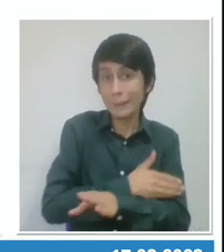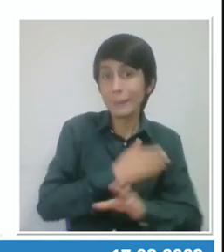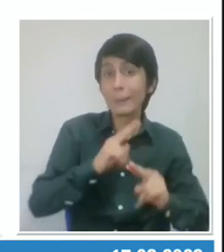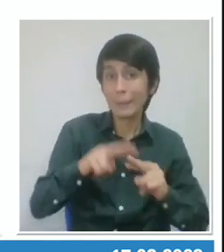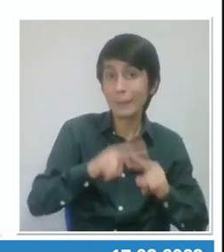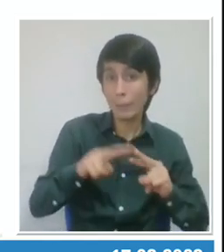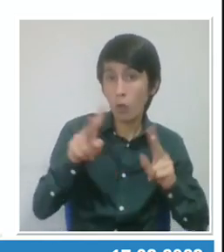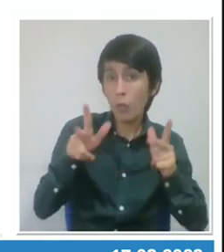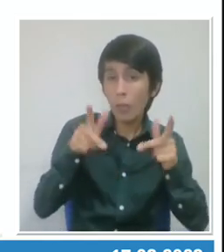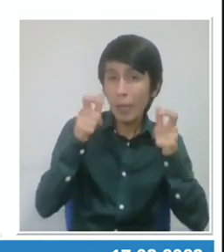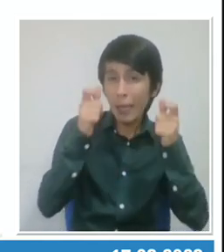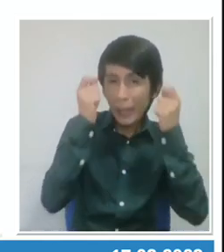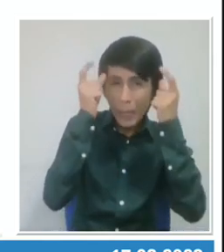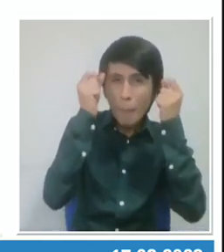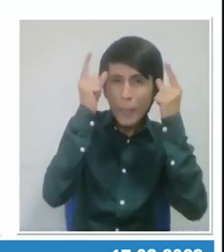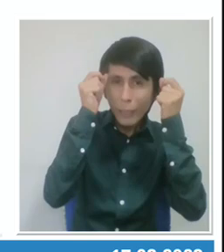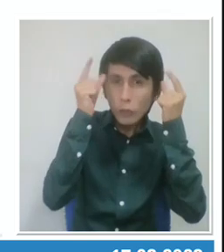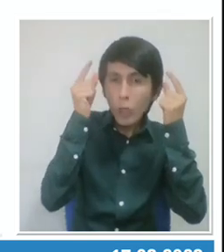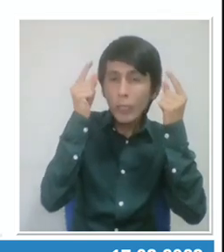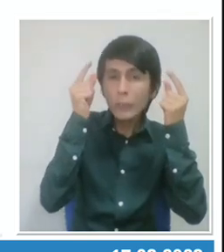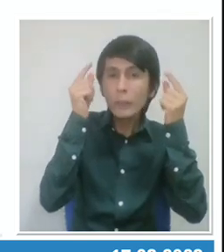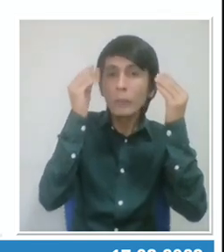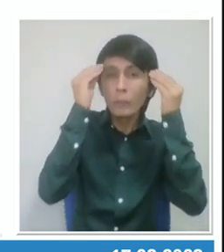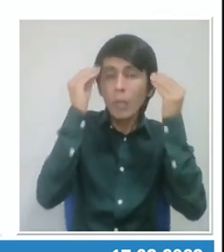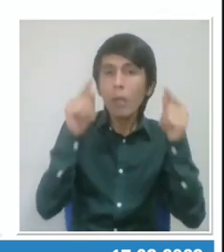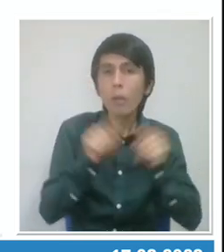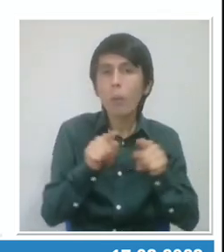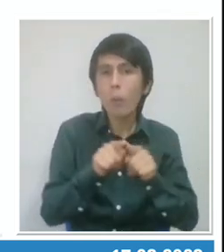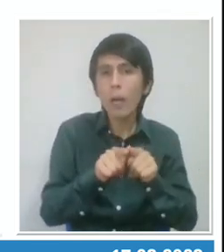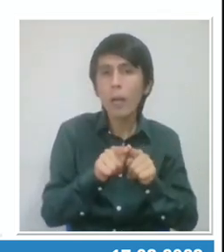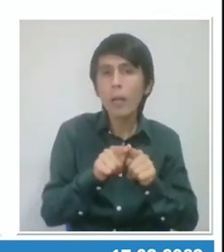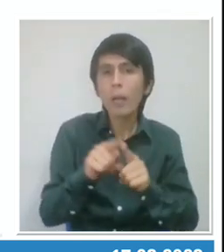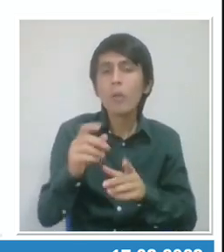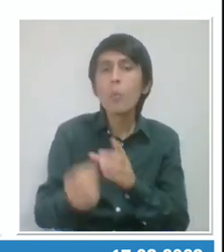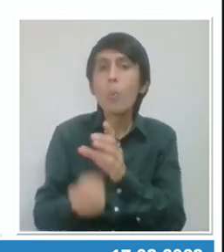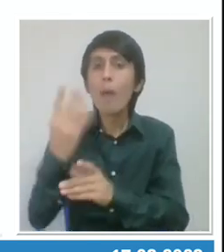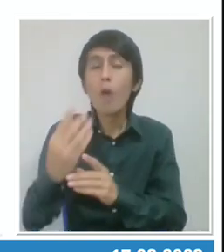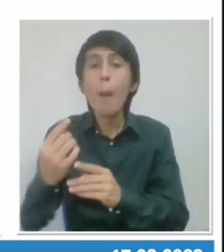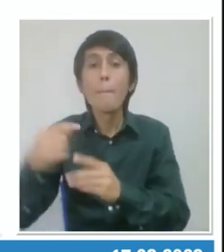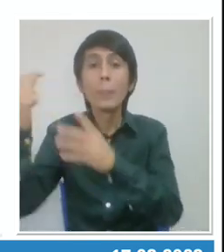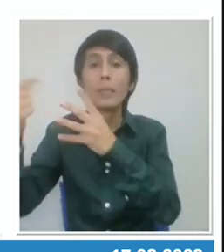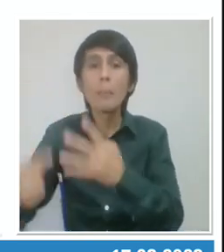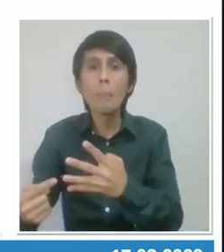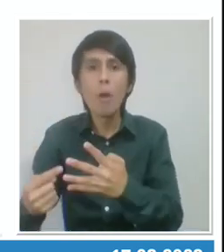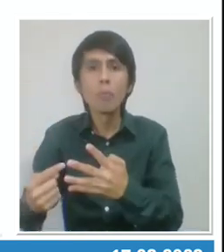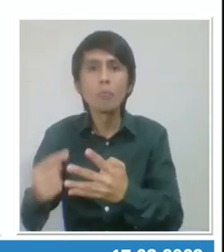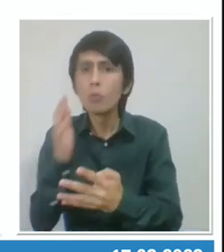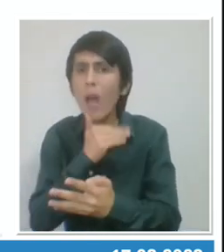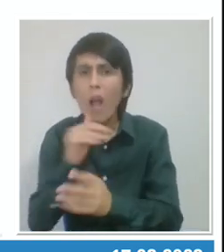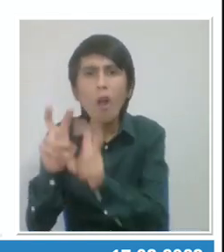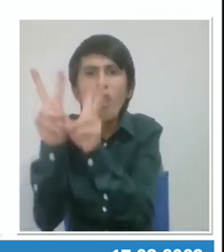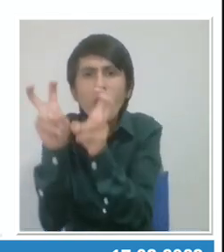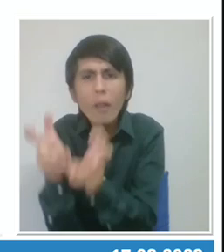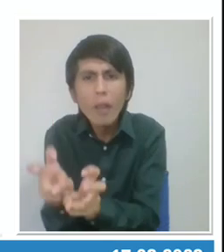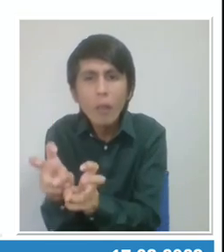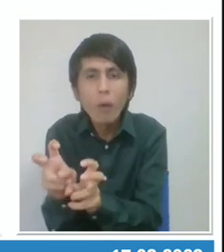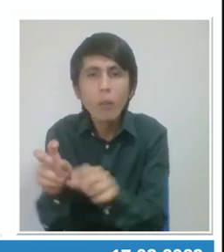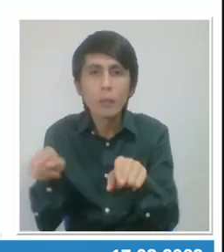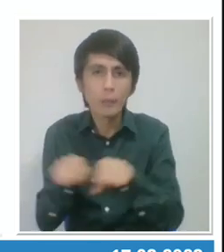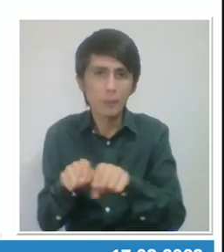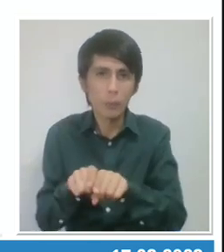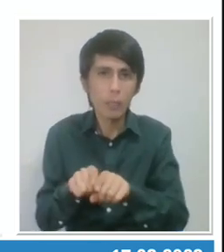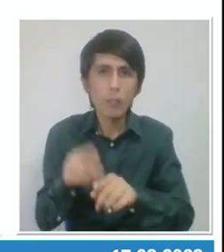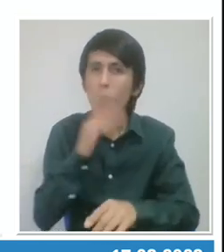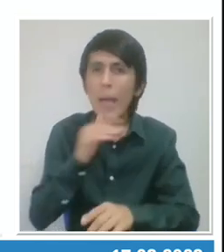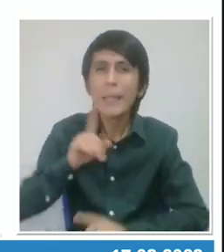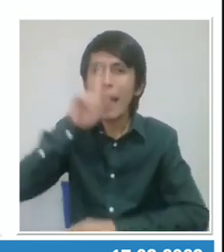terminen vaciando de contenido a los nuevos principios, que son principios sobre los que no existe tal tradición, como podría